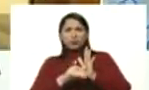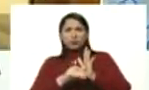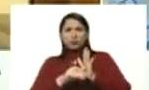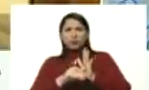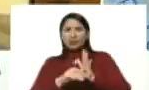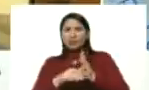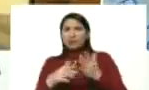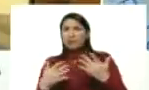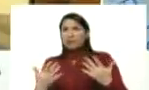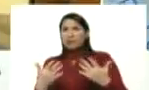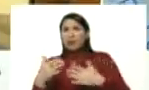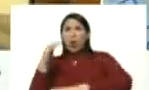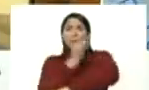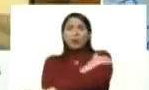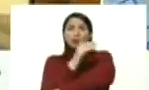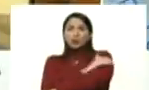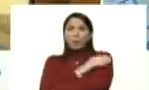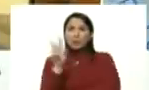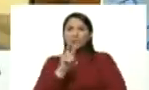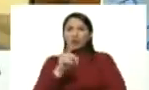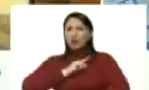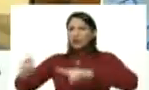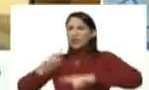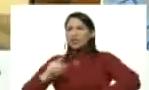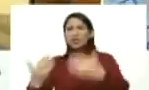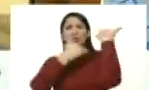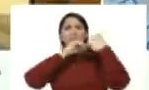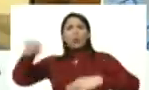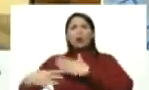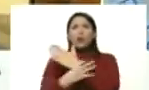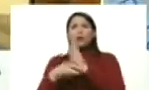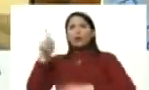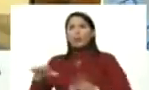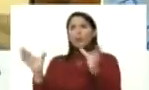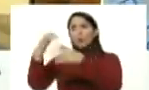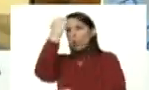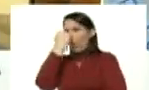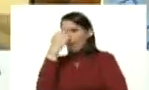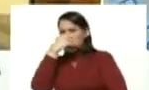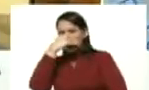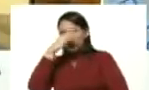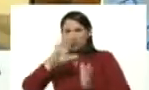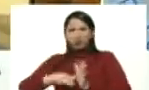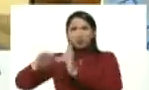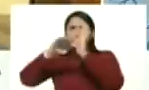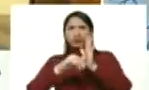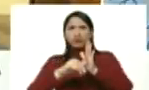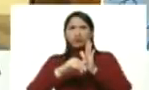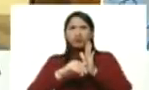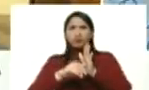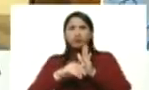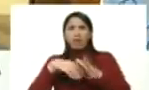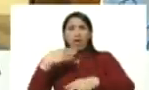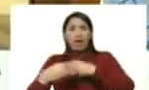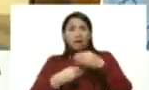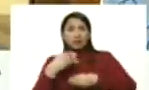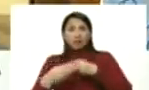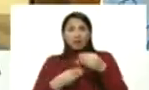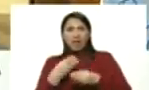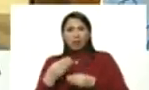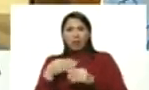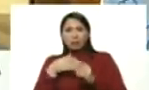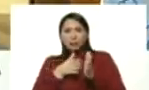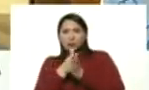oposición venezolana dirigida por Juan Guaidó y su banda de delincuentes, valiéndose de